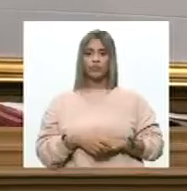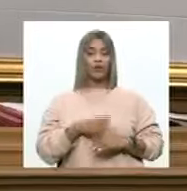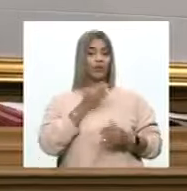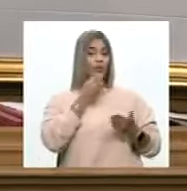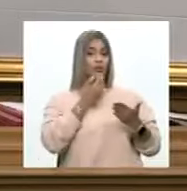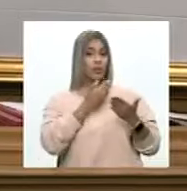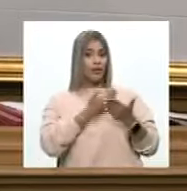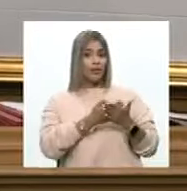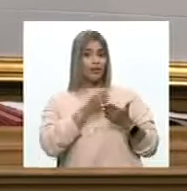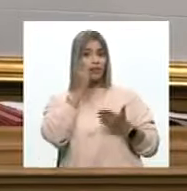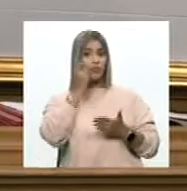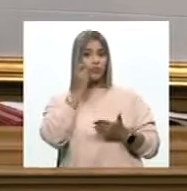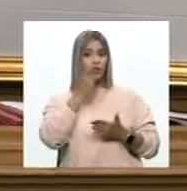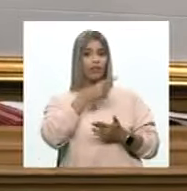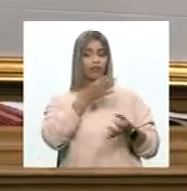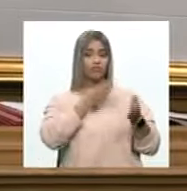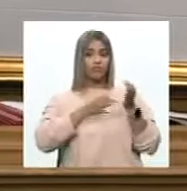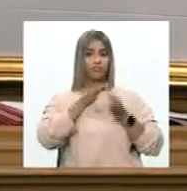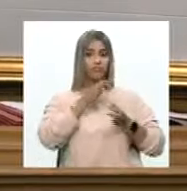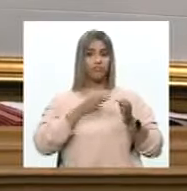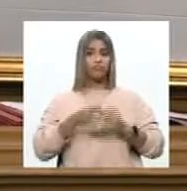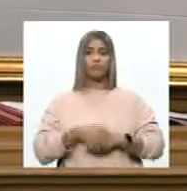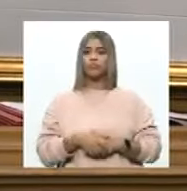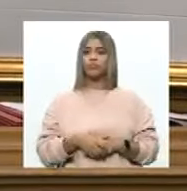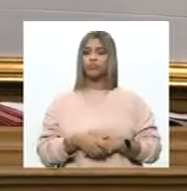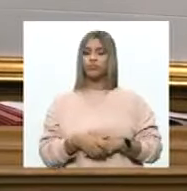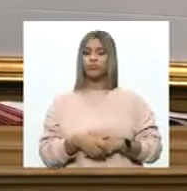Muchísimas gracias, diputada.